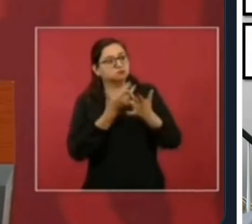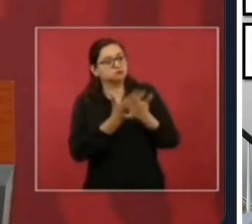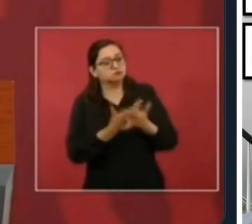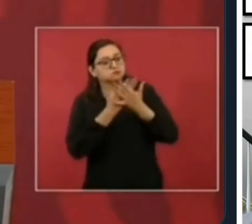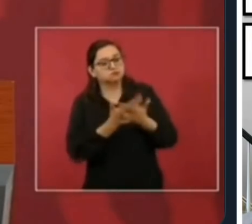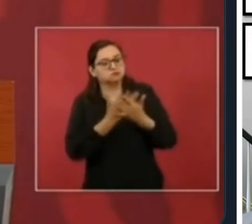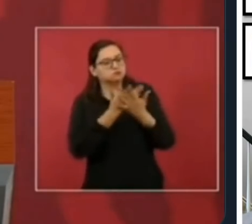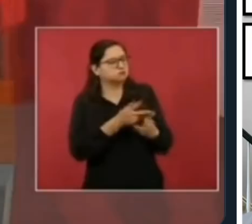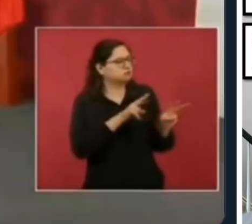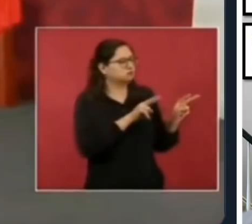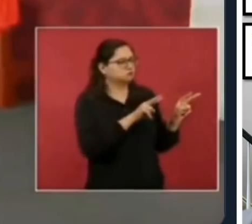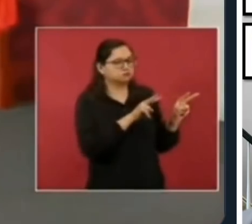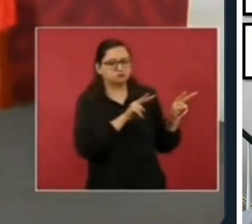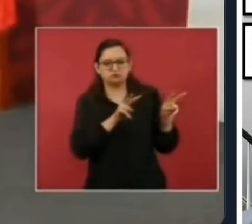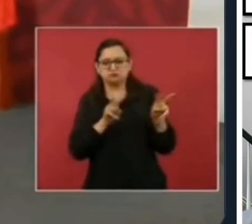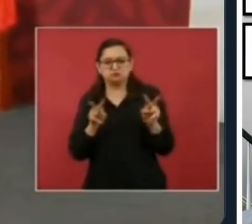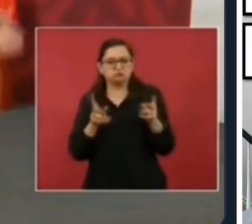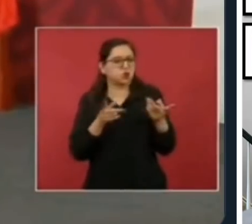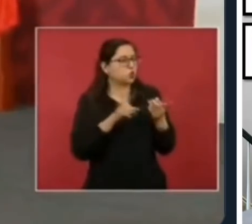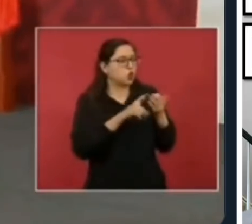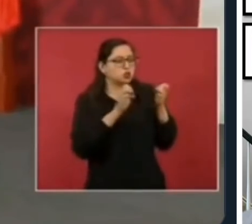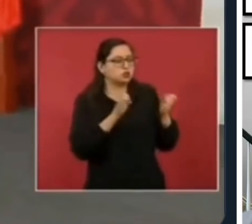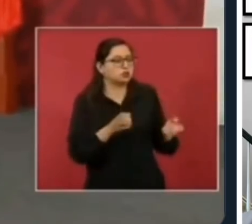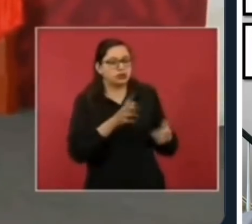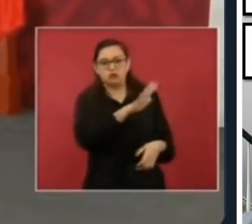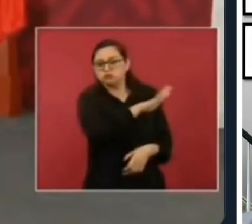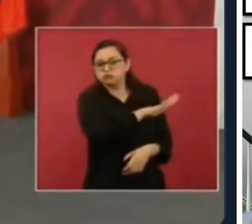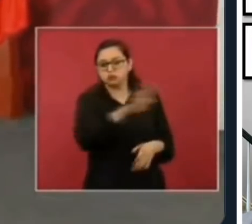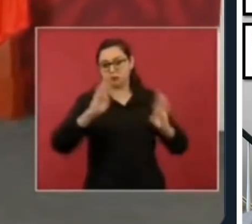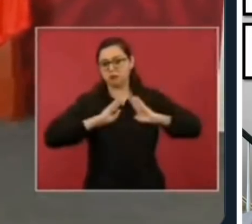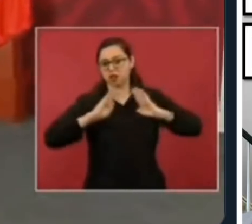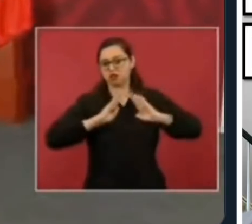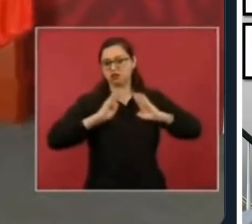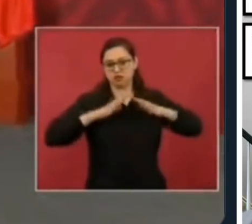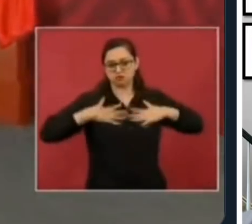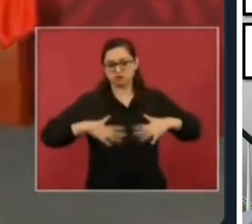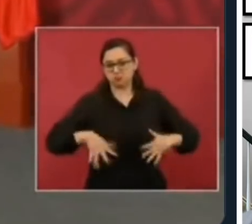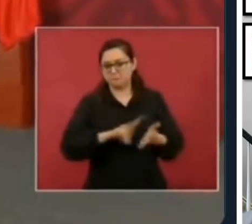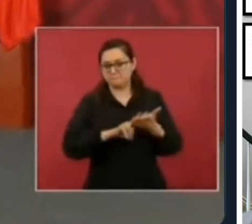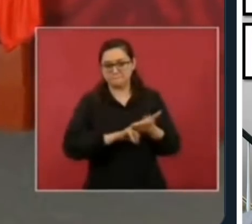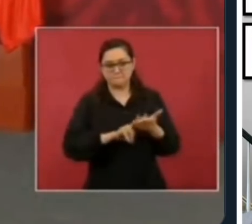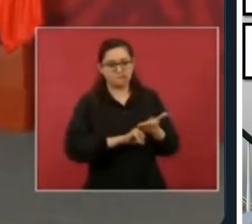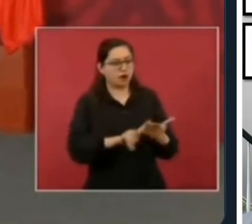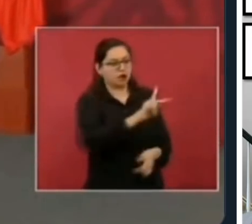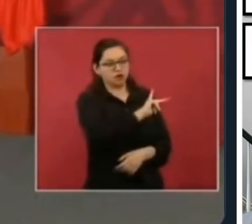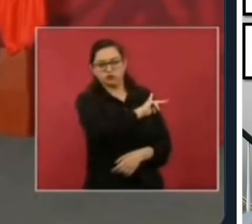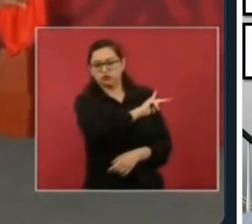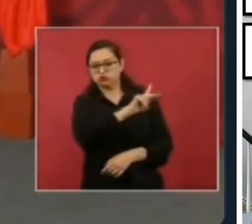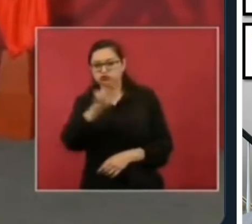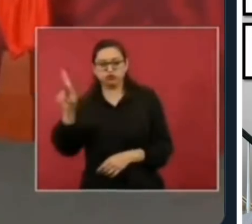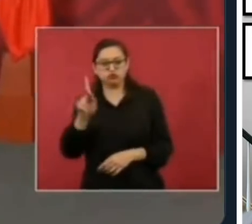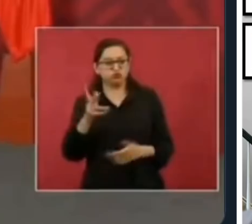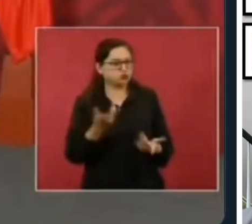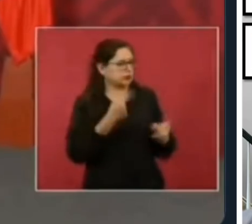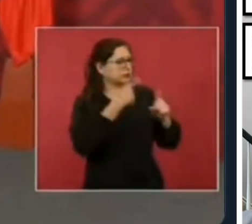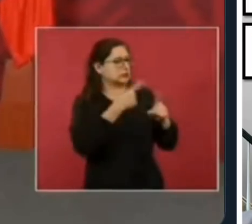para que esto se componga. Hoy el presidente López Obrador, ya lo ha dicho muchas veces, está dando las bases, está dejando las